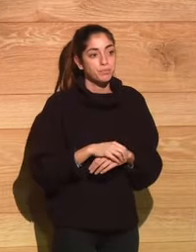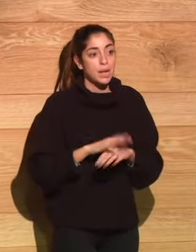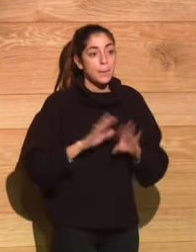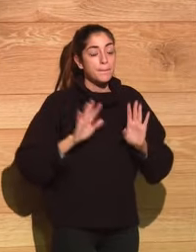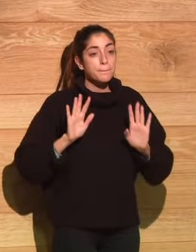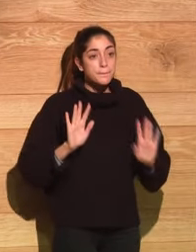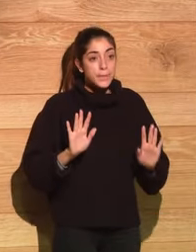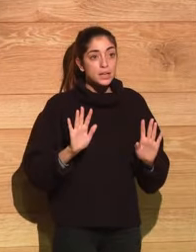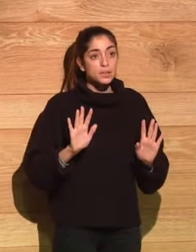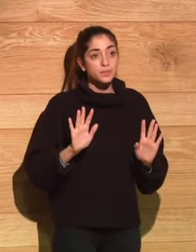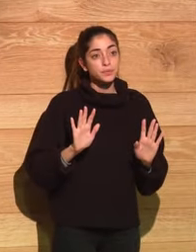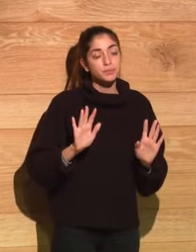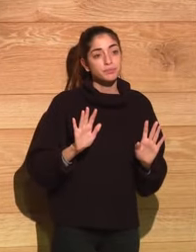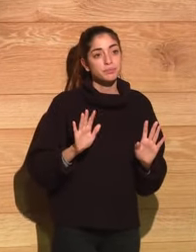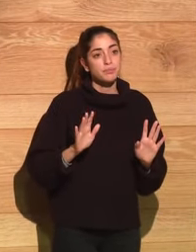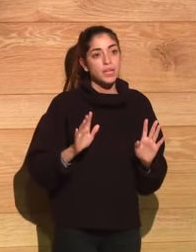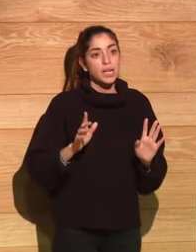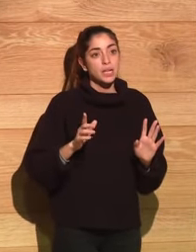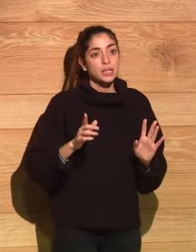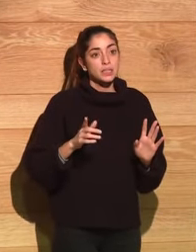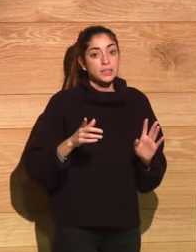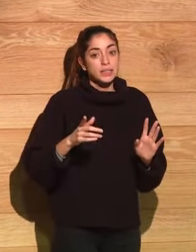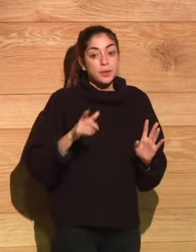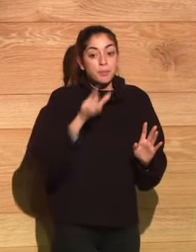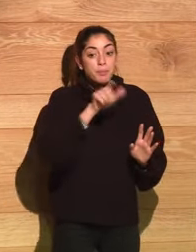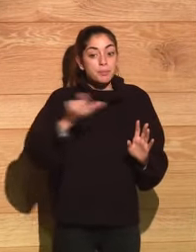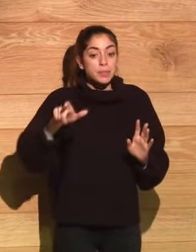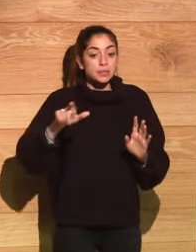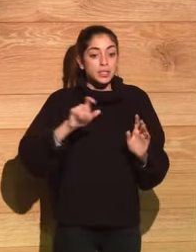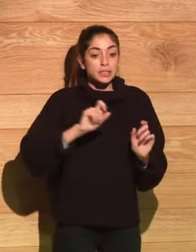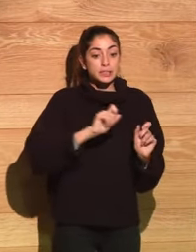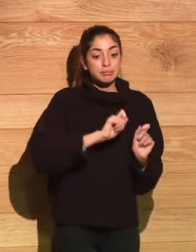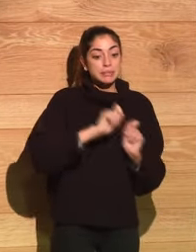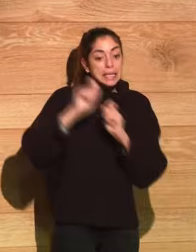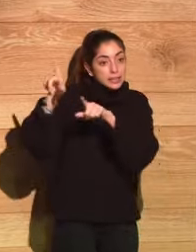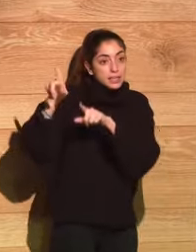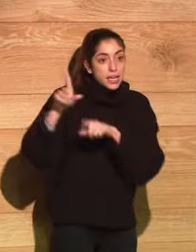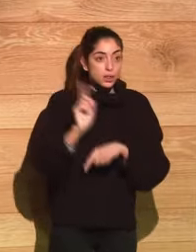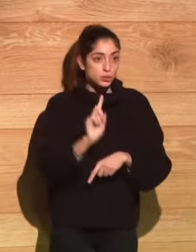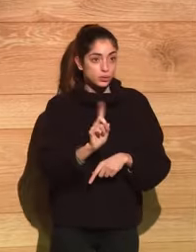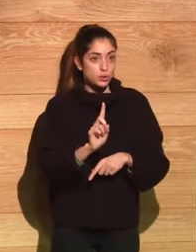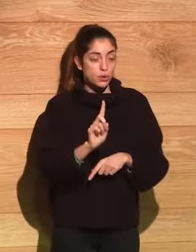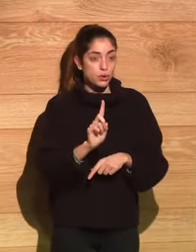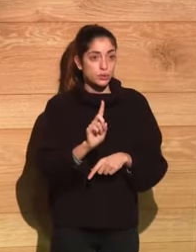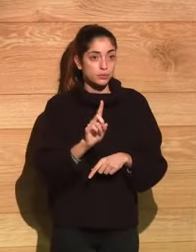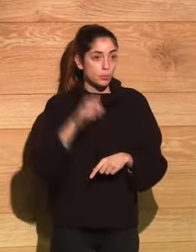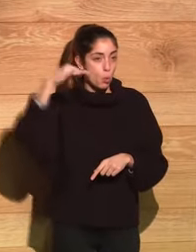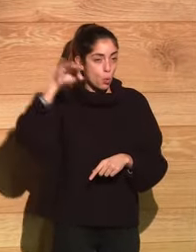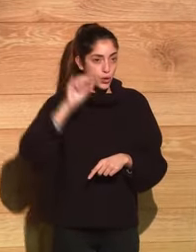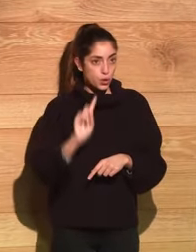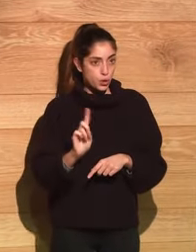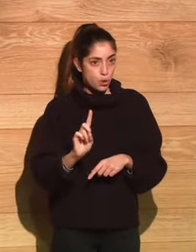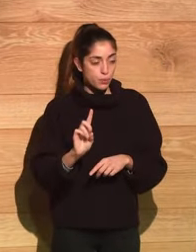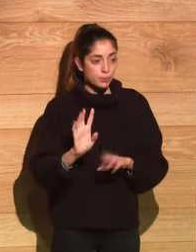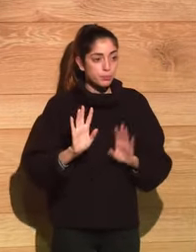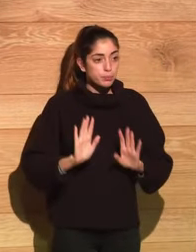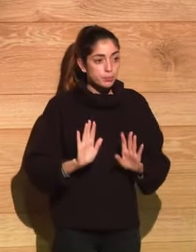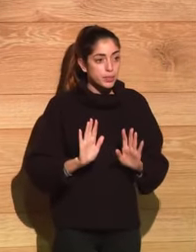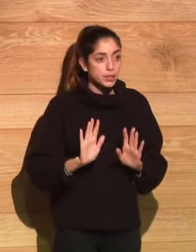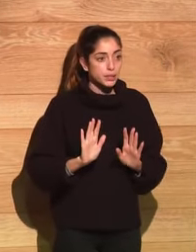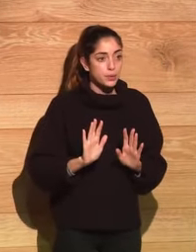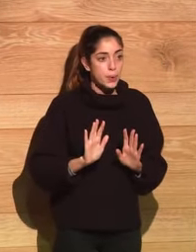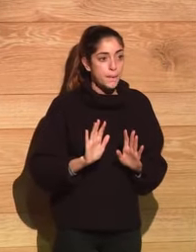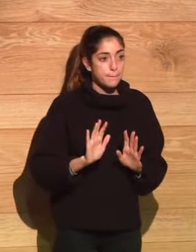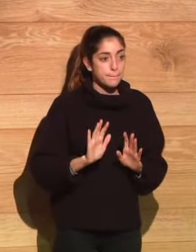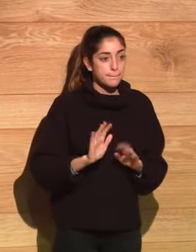El hecho es que no son solamente exiliados, que es lo que generalmente se piensa cuando uno